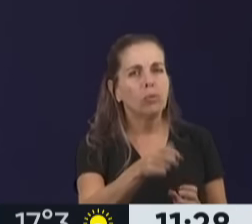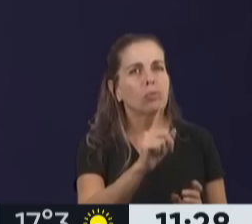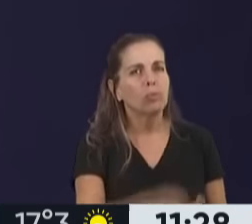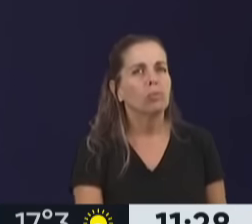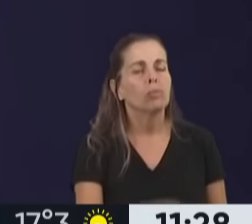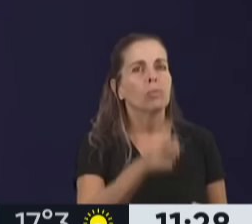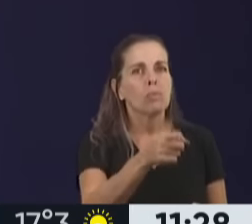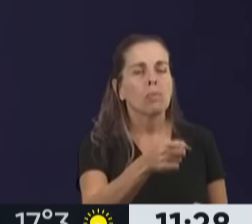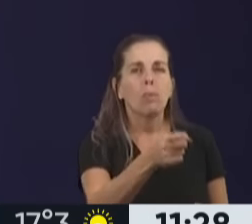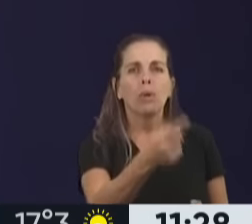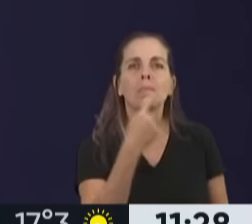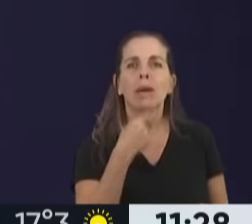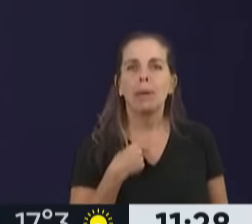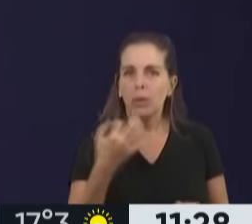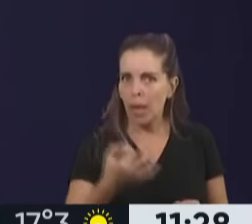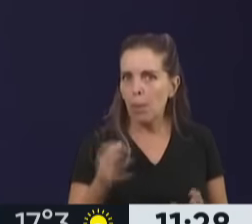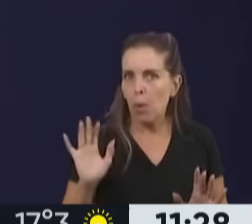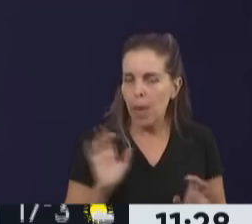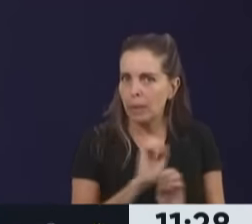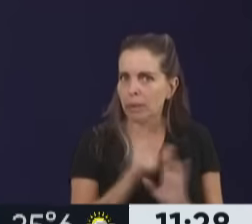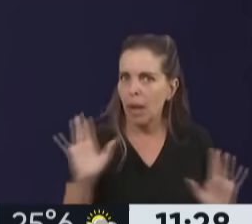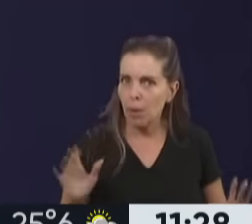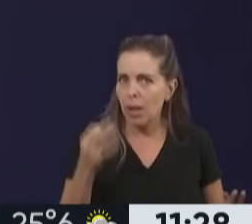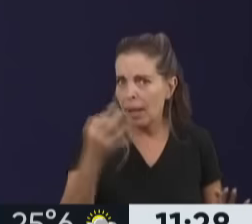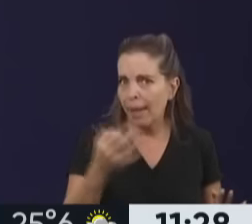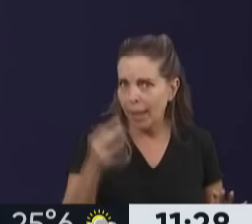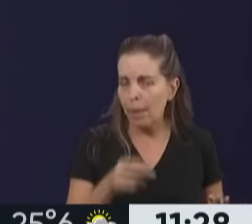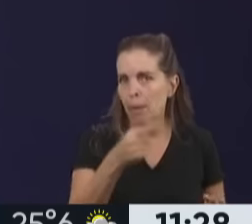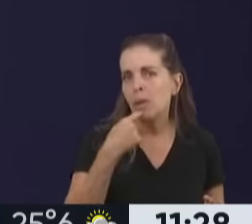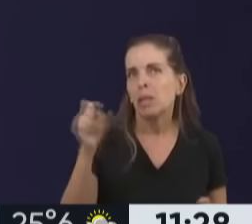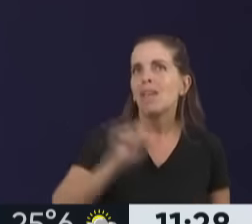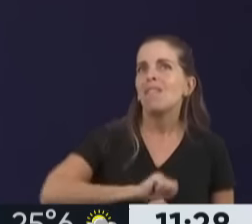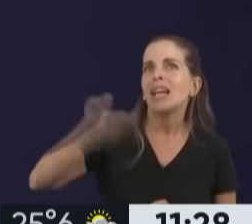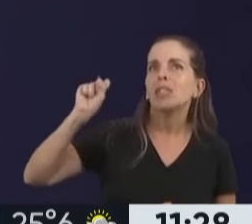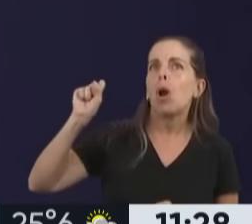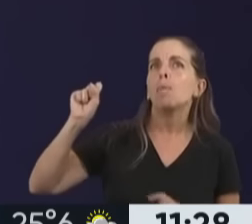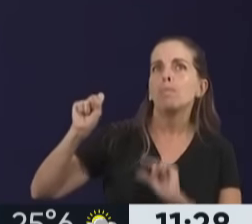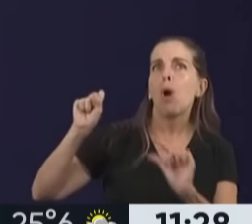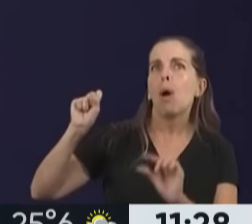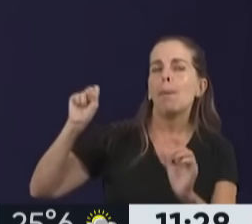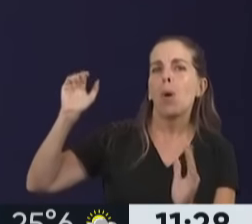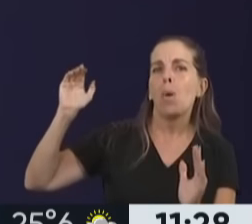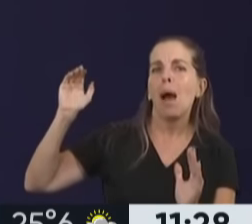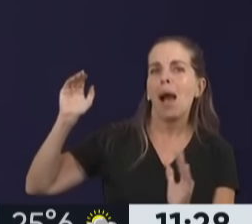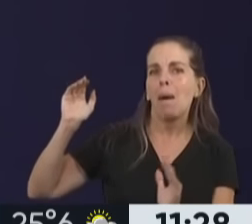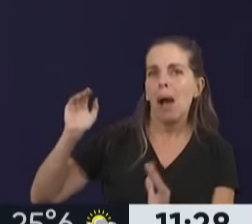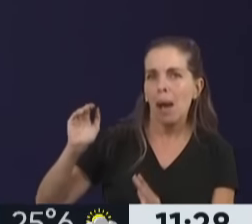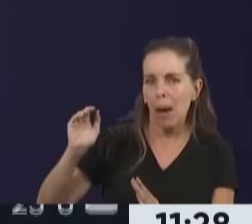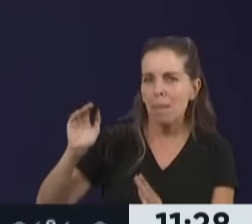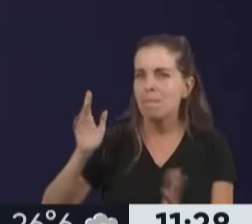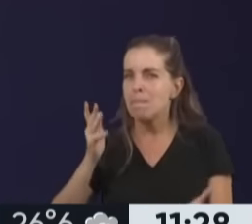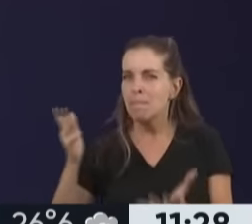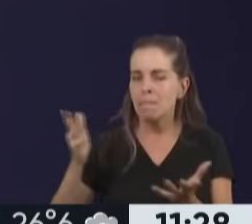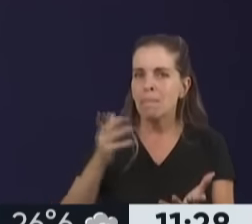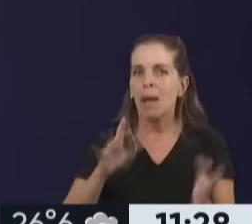la porque tu planteo es válido vos decís bueno planteas deflación y lo cierto Es que con estos niveles de inflación Suena hasta